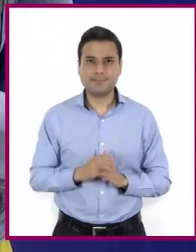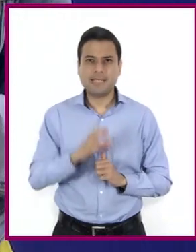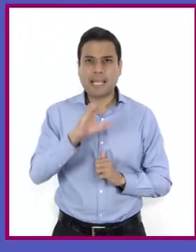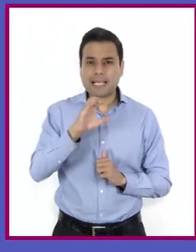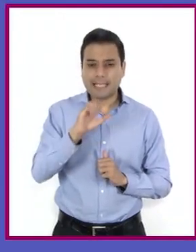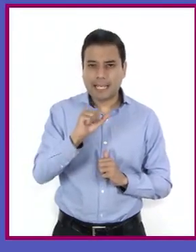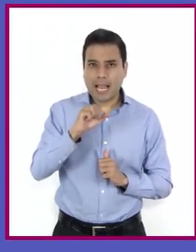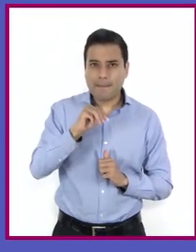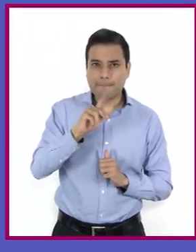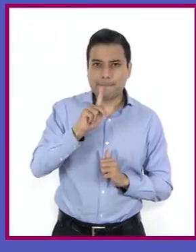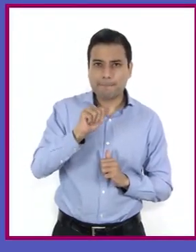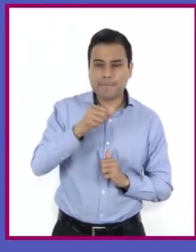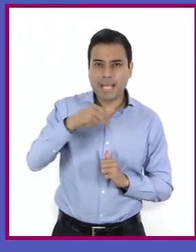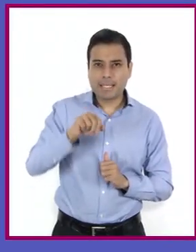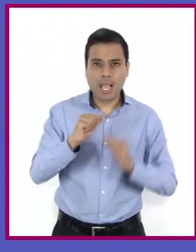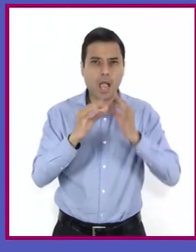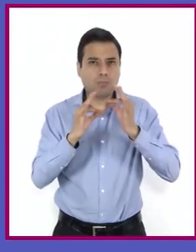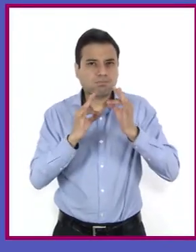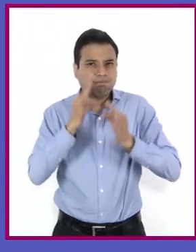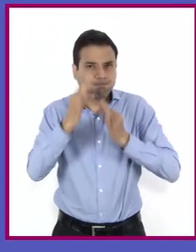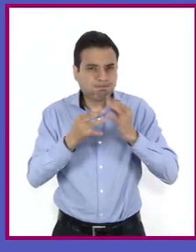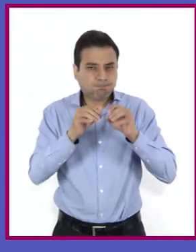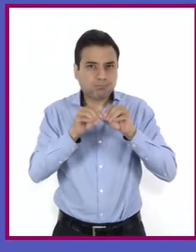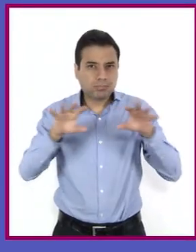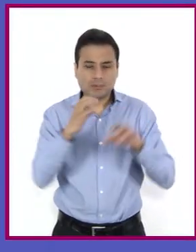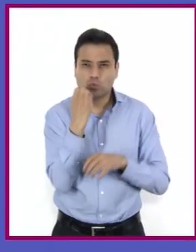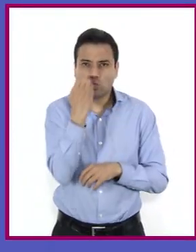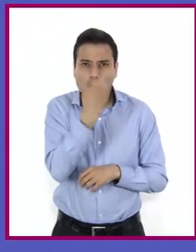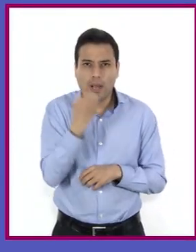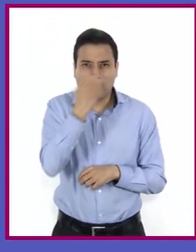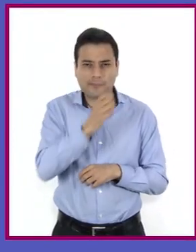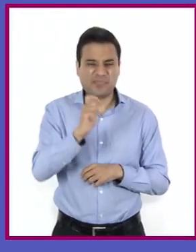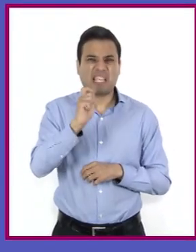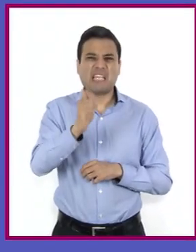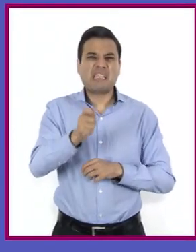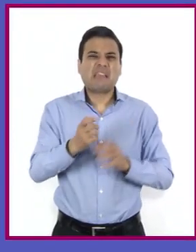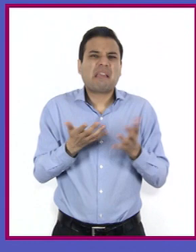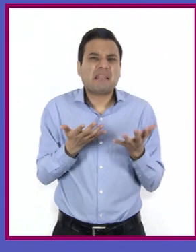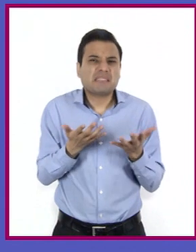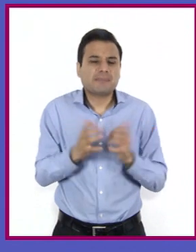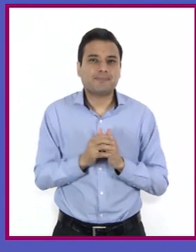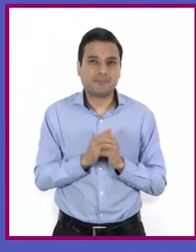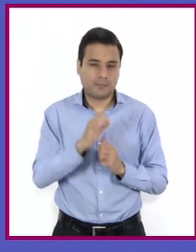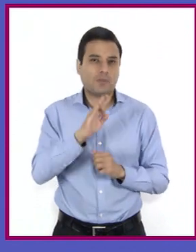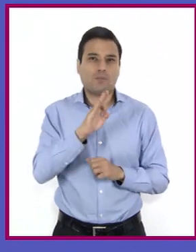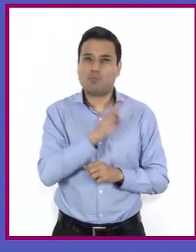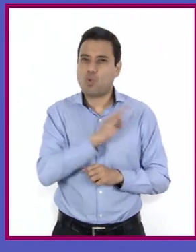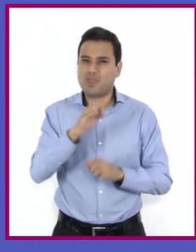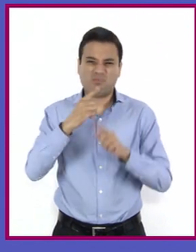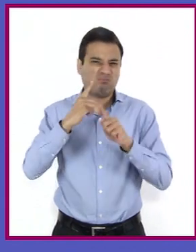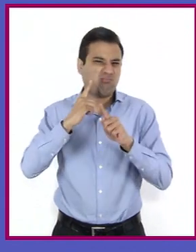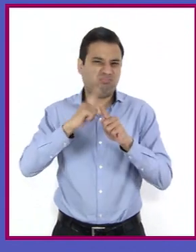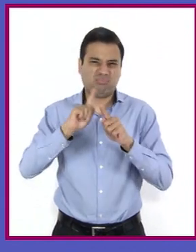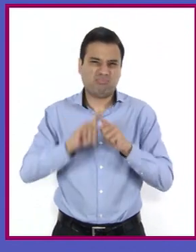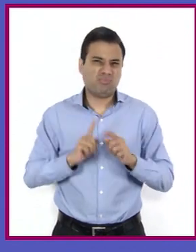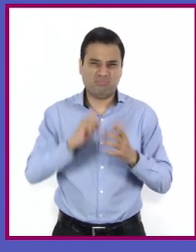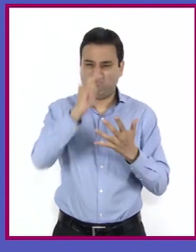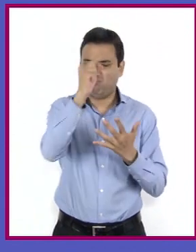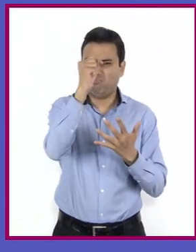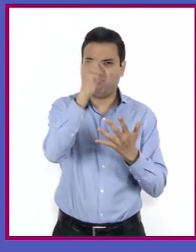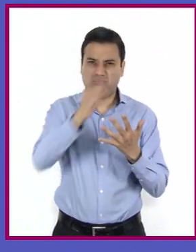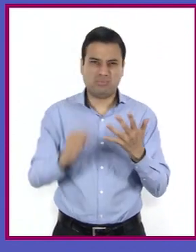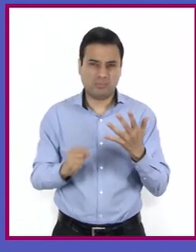escolares. Recordemos que las campañas escolares pueden realizarse por varios organismos, pero en este